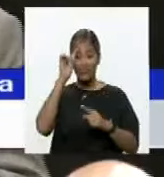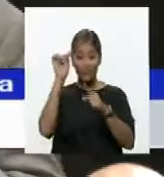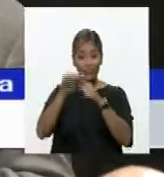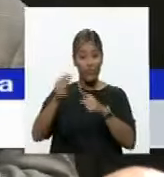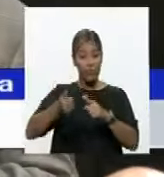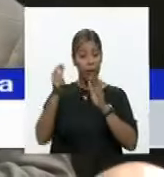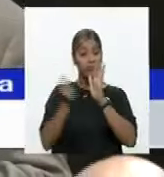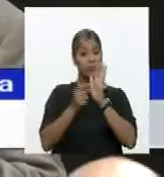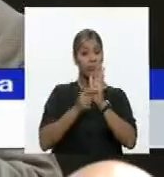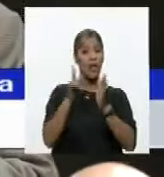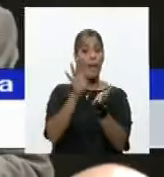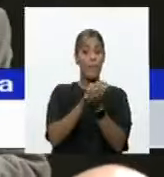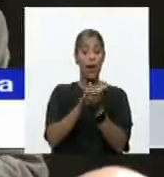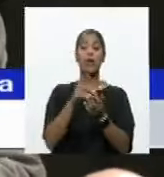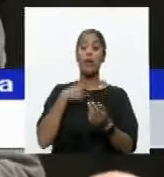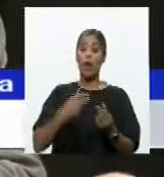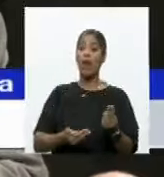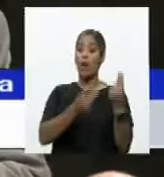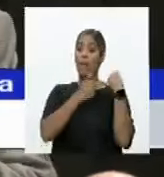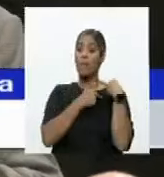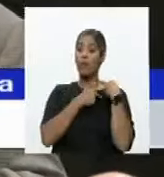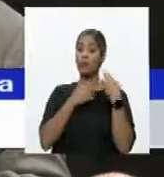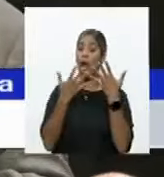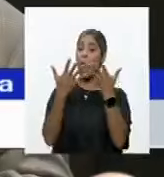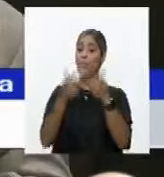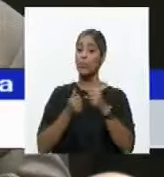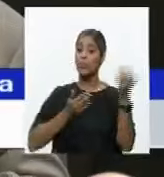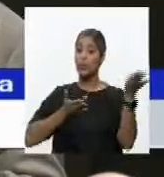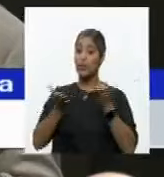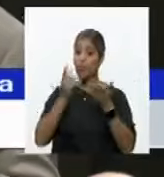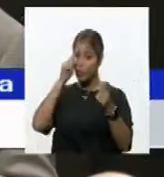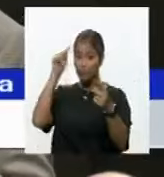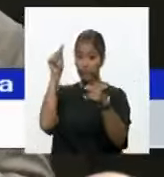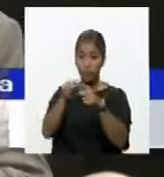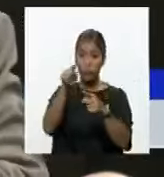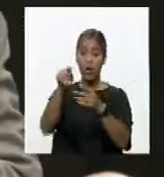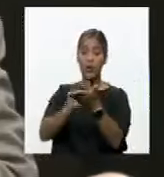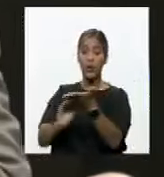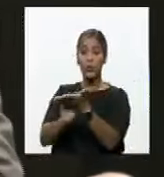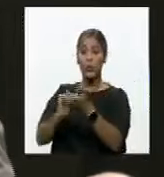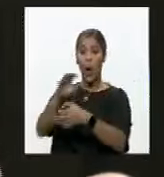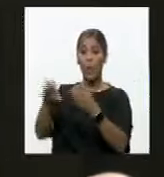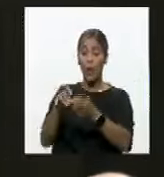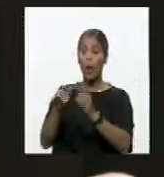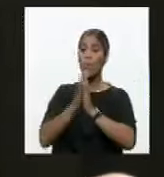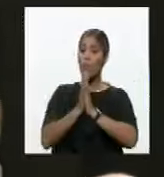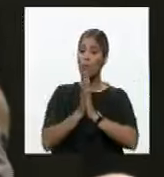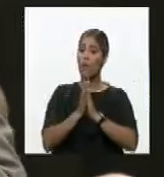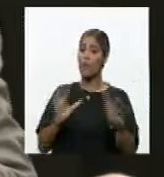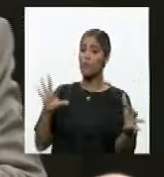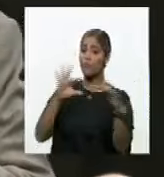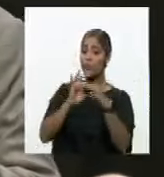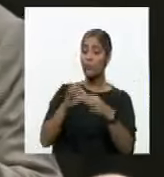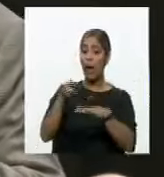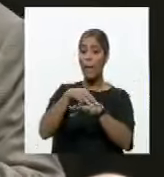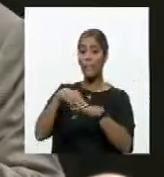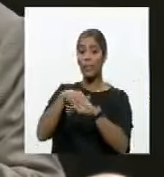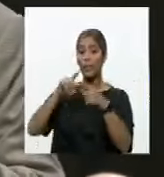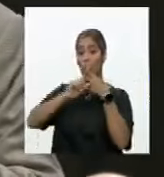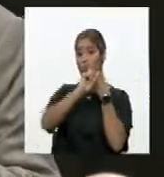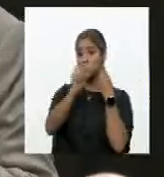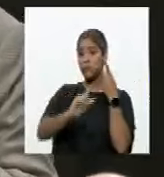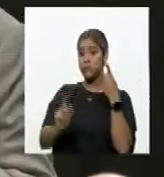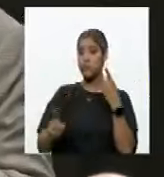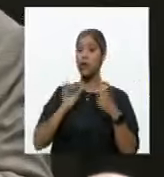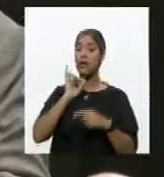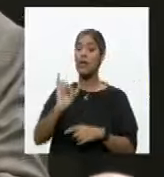representación, asuma a través de la Comisión de Administración y Servicios y se aboque a atender el problema, que coordine y articule con el Ministerio de Energía